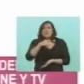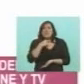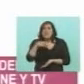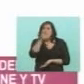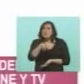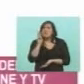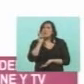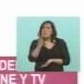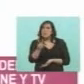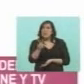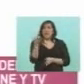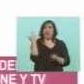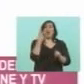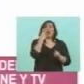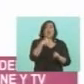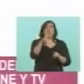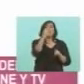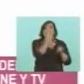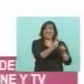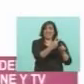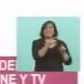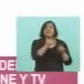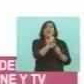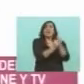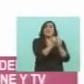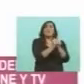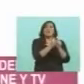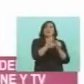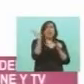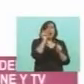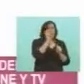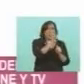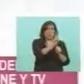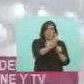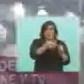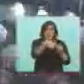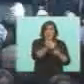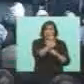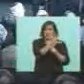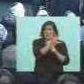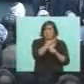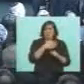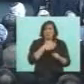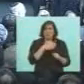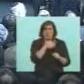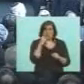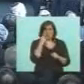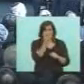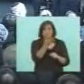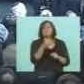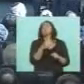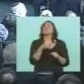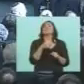vean, esto era en el 2003 la industria audiovisual, la próxima que ustedes van a ver, por favor, eso era,